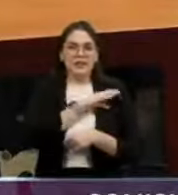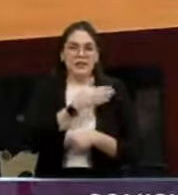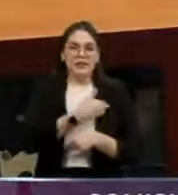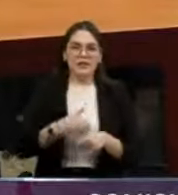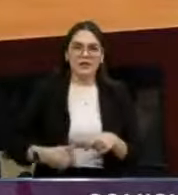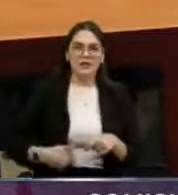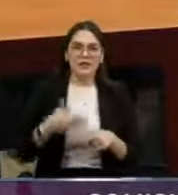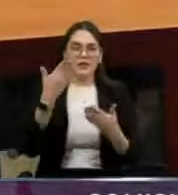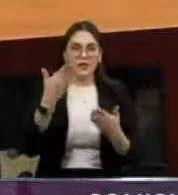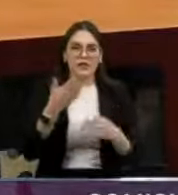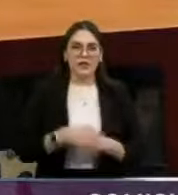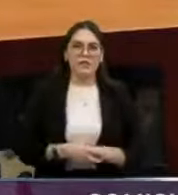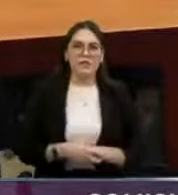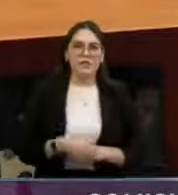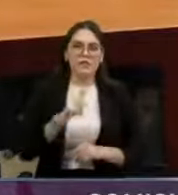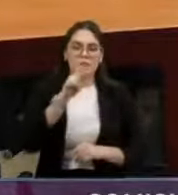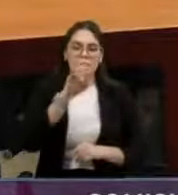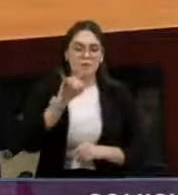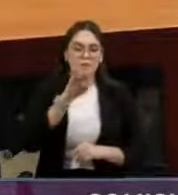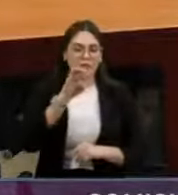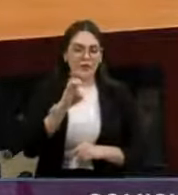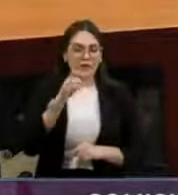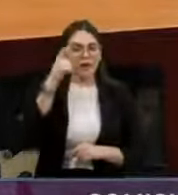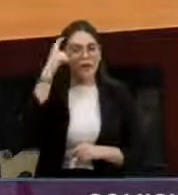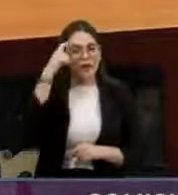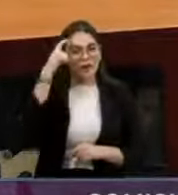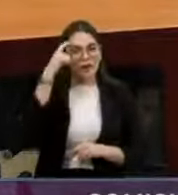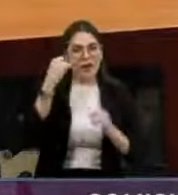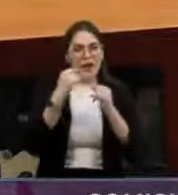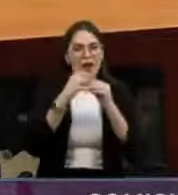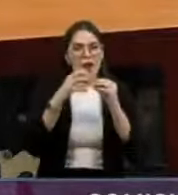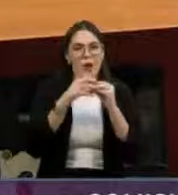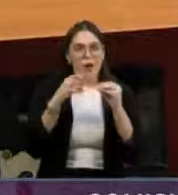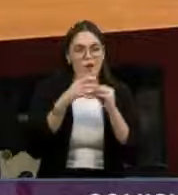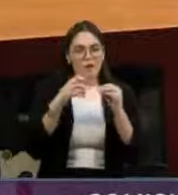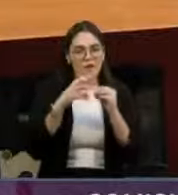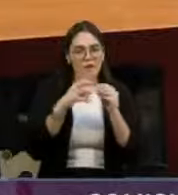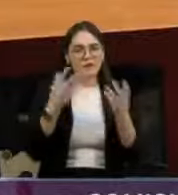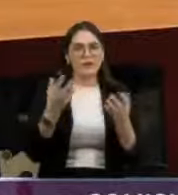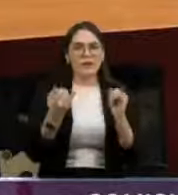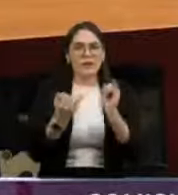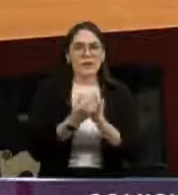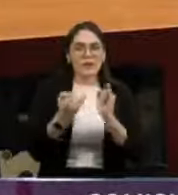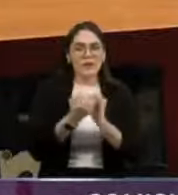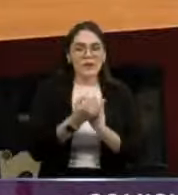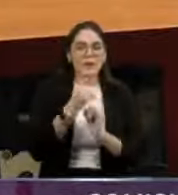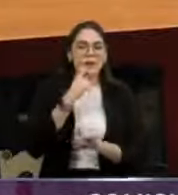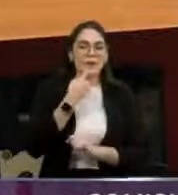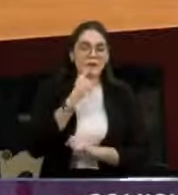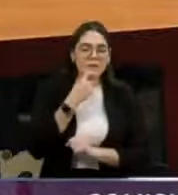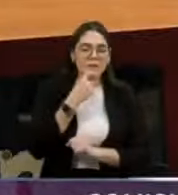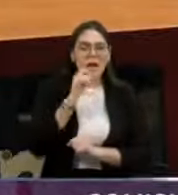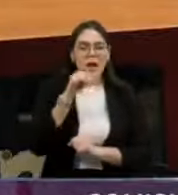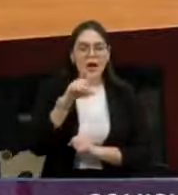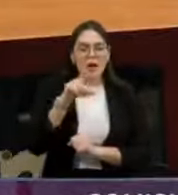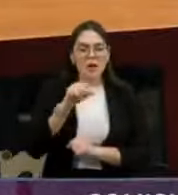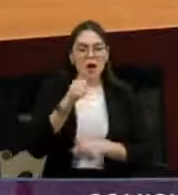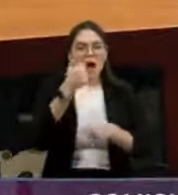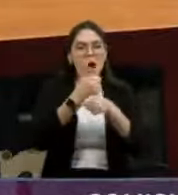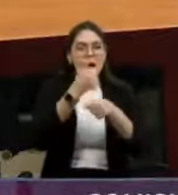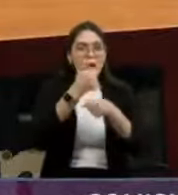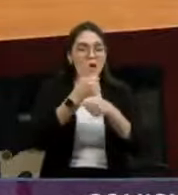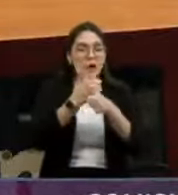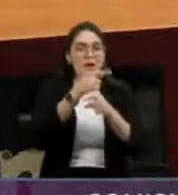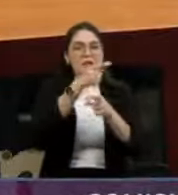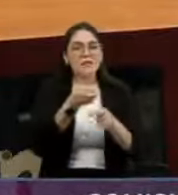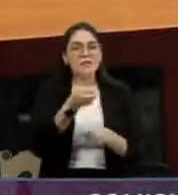Obrador, peje, cabecita de algodón, Obrador, AMLO, abuelito, gran hombre,